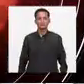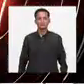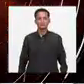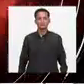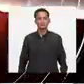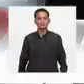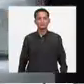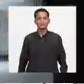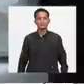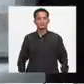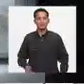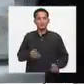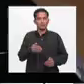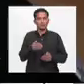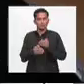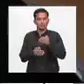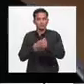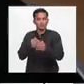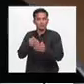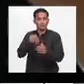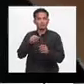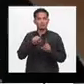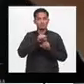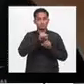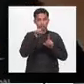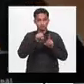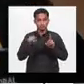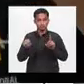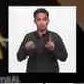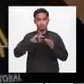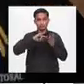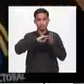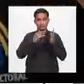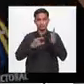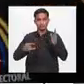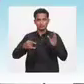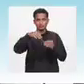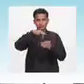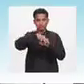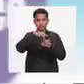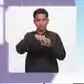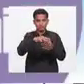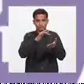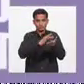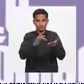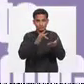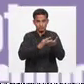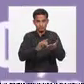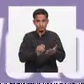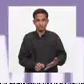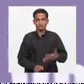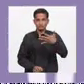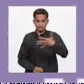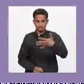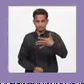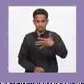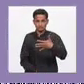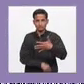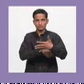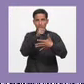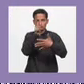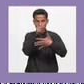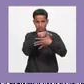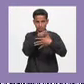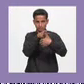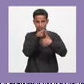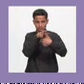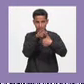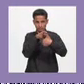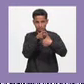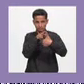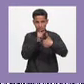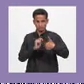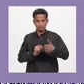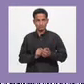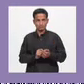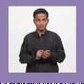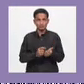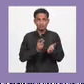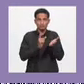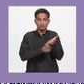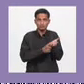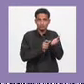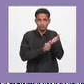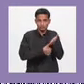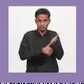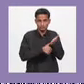verde el proceso de Voto electrónico Santo Domingo contiene cinco fases primero el elector deberá otorgar su